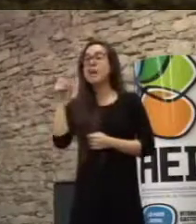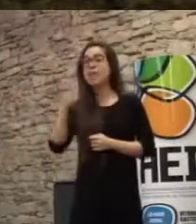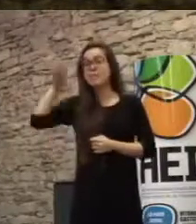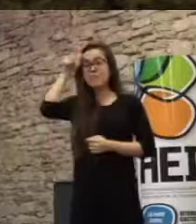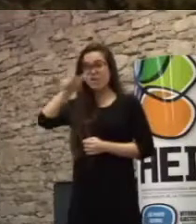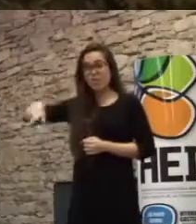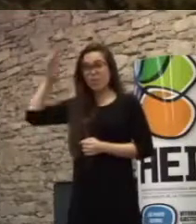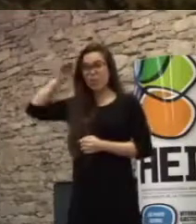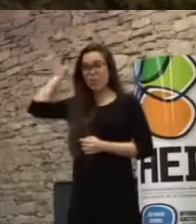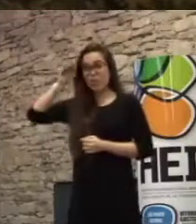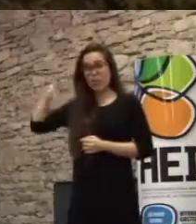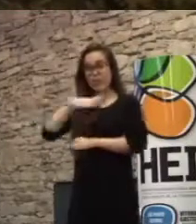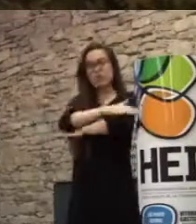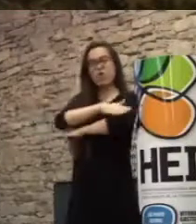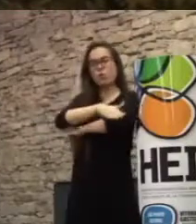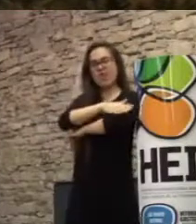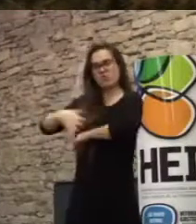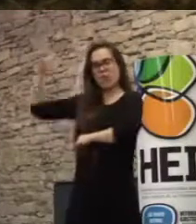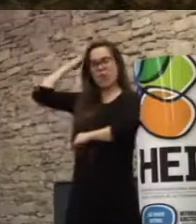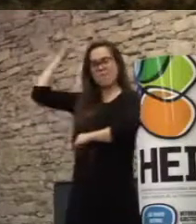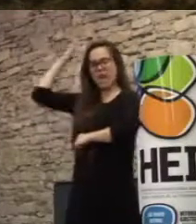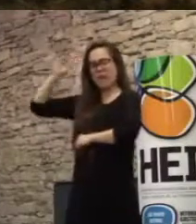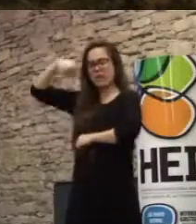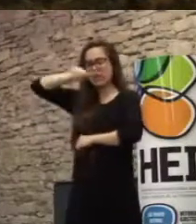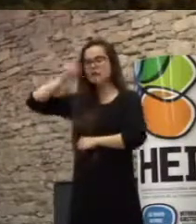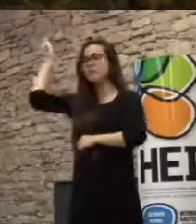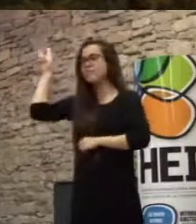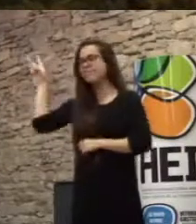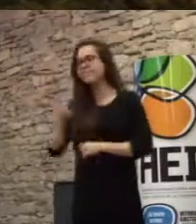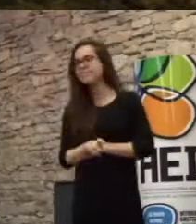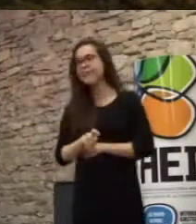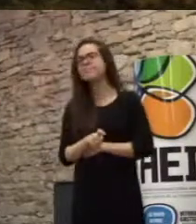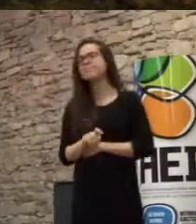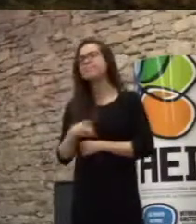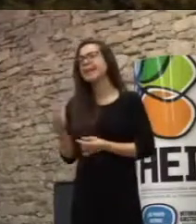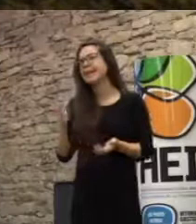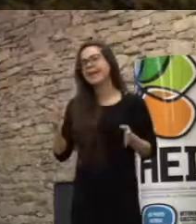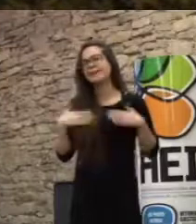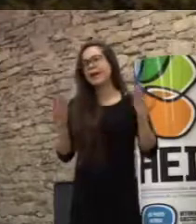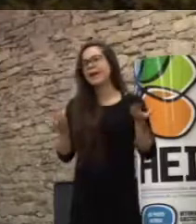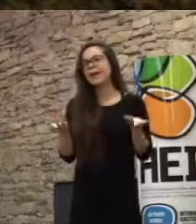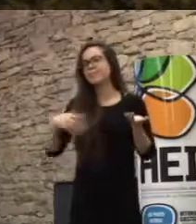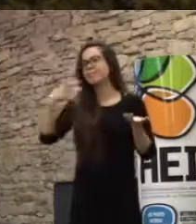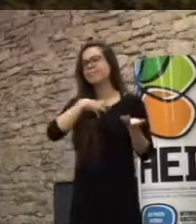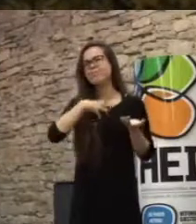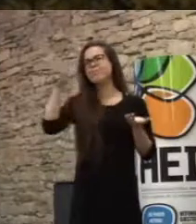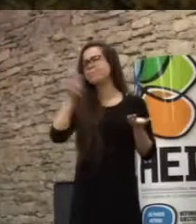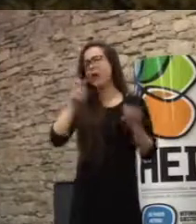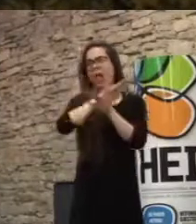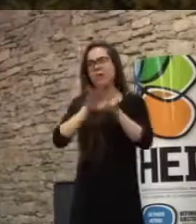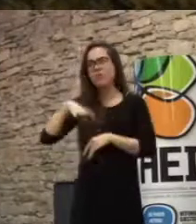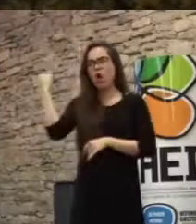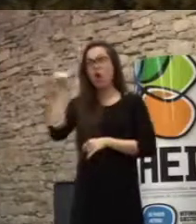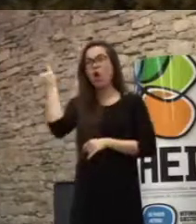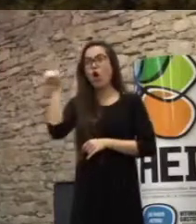un viernes y el hombre pues tuvo la gripe y tuvo que venir su jefe a sustituir el caso es que me encuentro al formador al director de formación